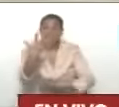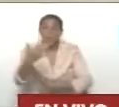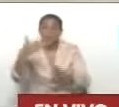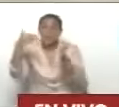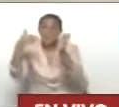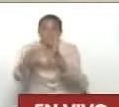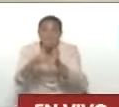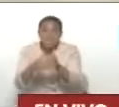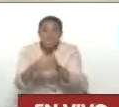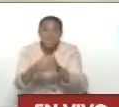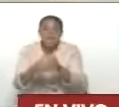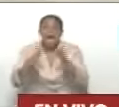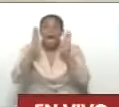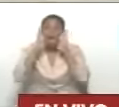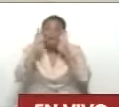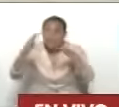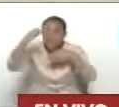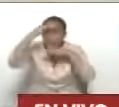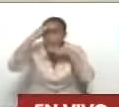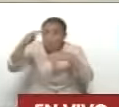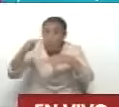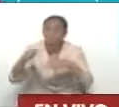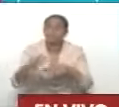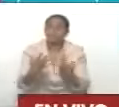mil atenciones que hemos hecho,